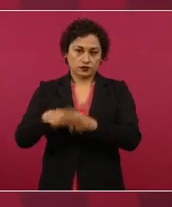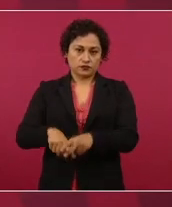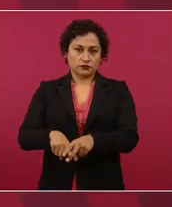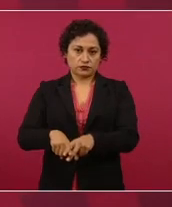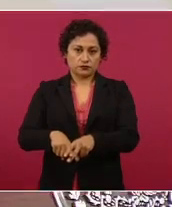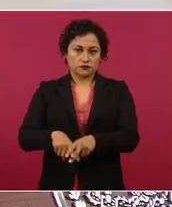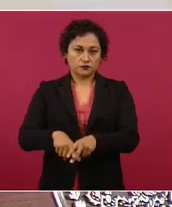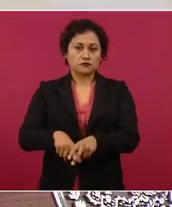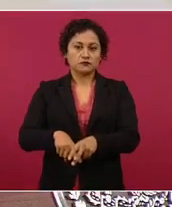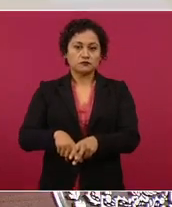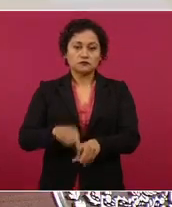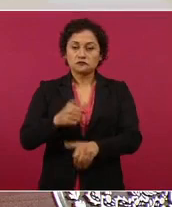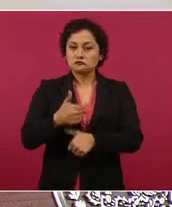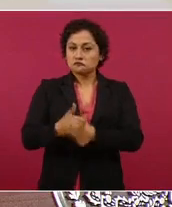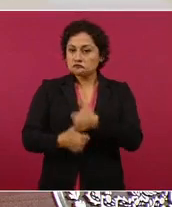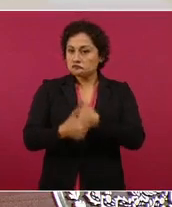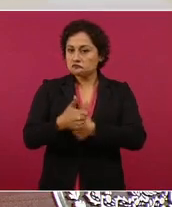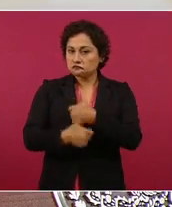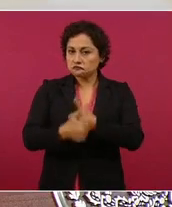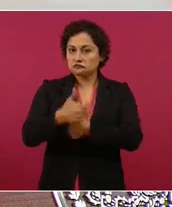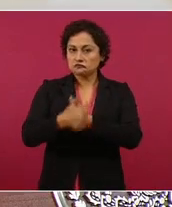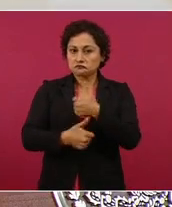2